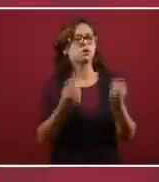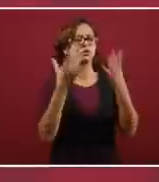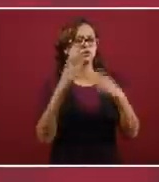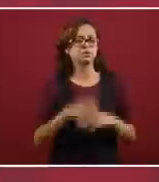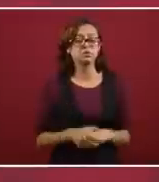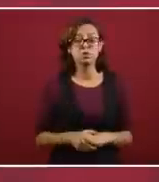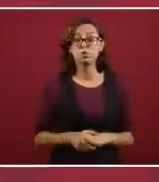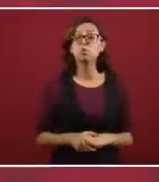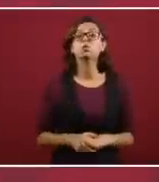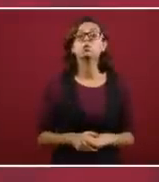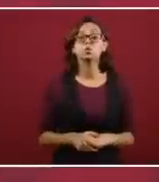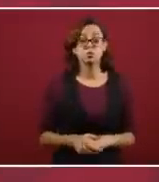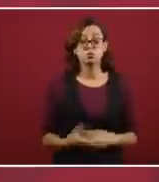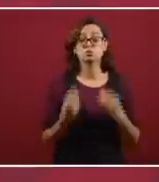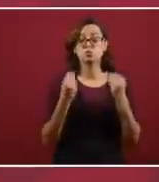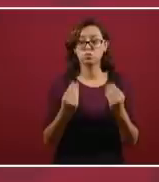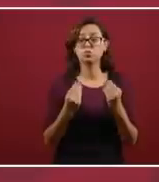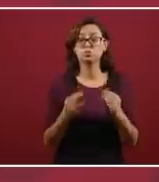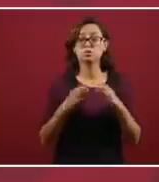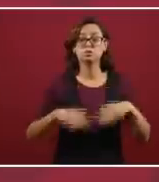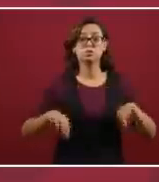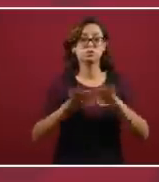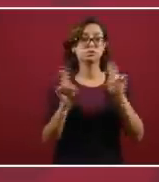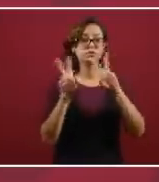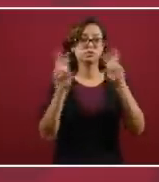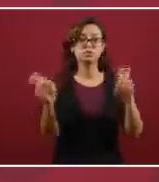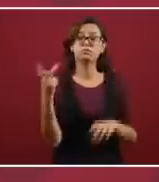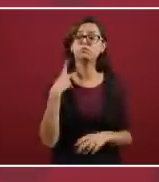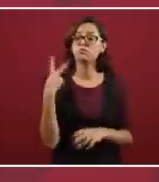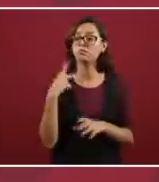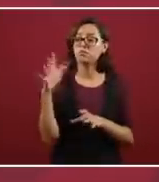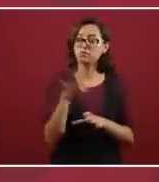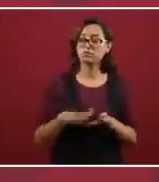capítulo completo, la política social.